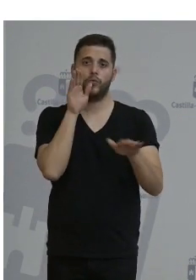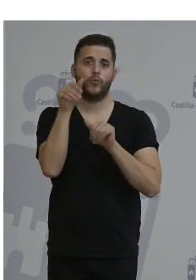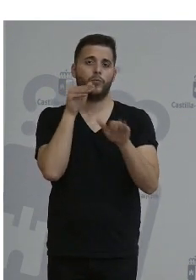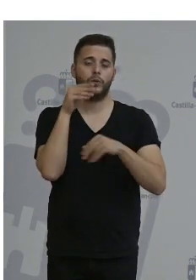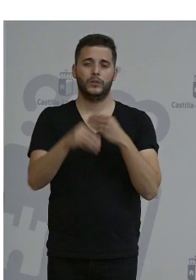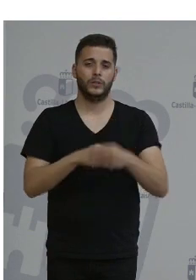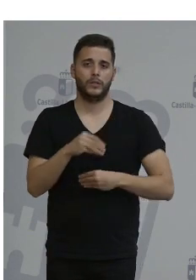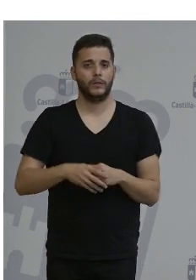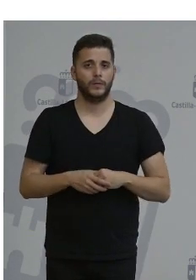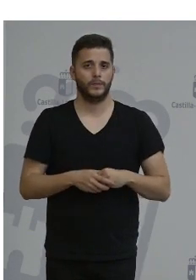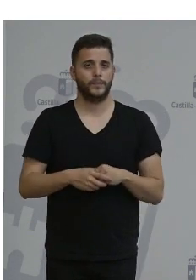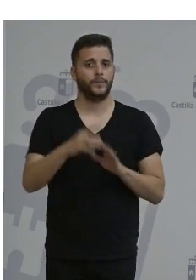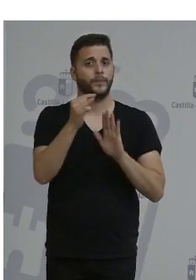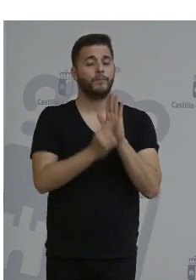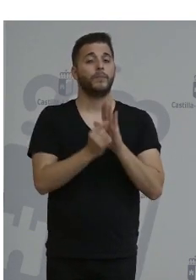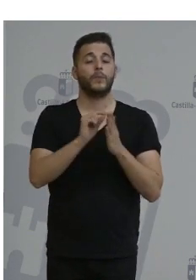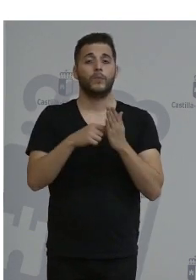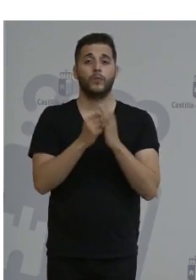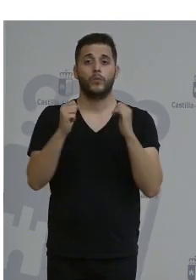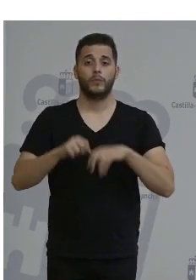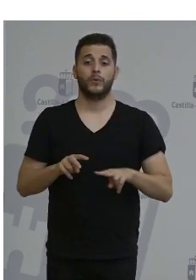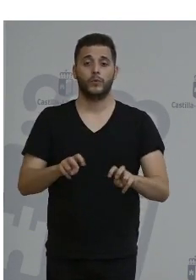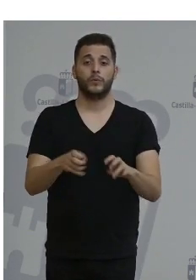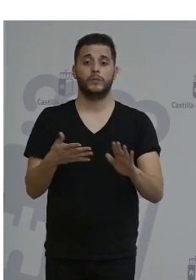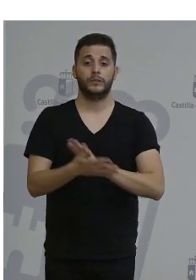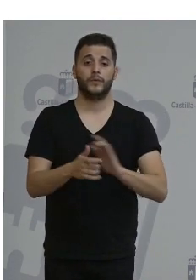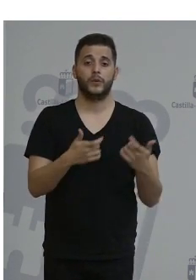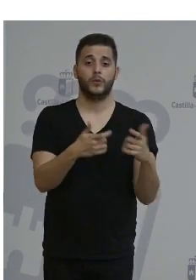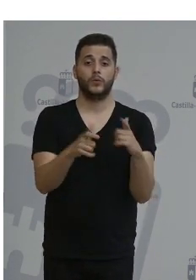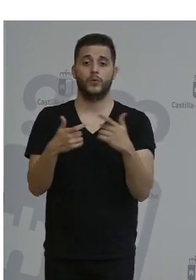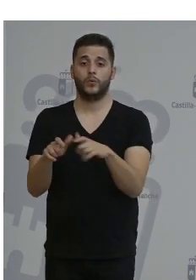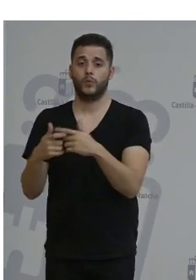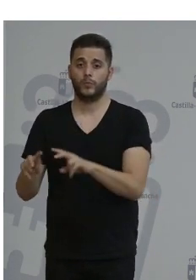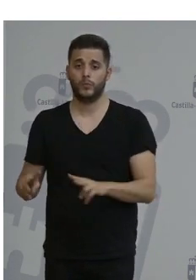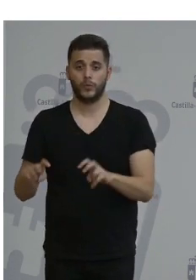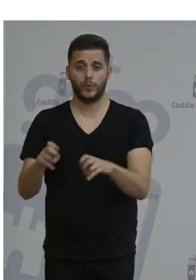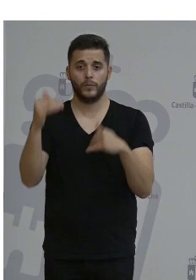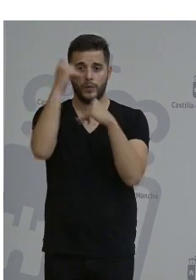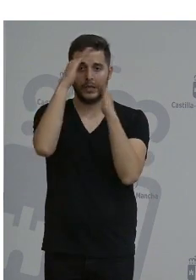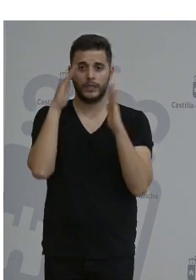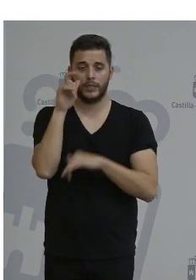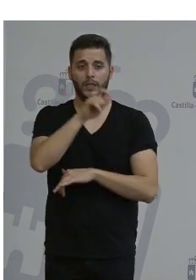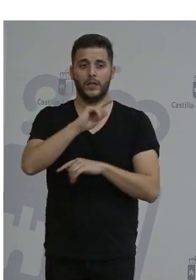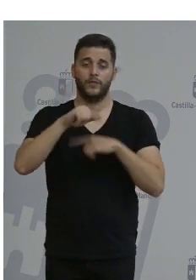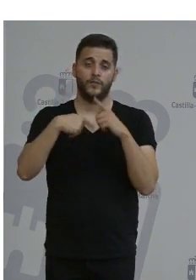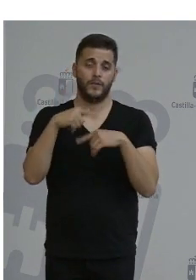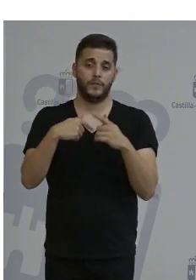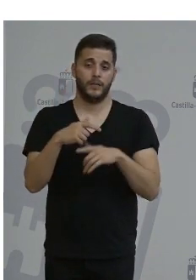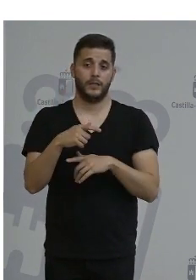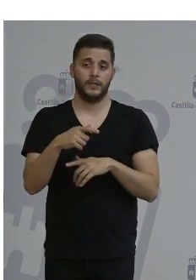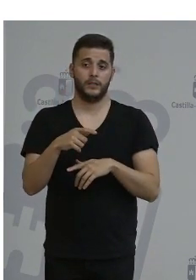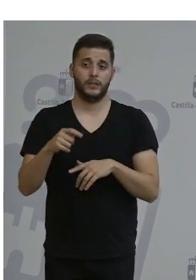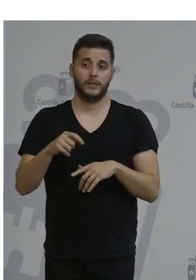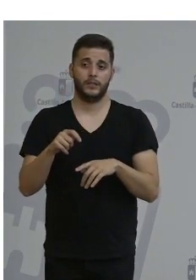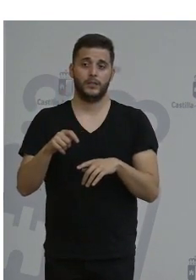La nueva clasificación del convenio ha previsto nuevos grupos de clasificación que atiende a familias profesionales y atiende a